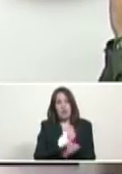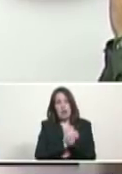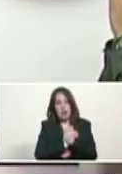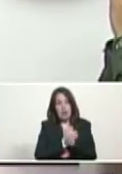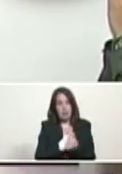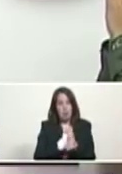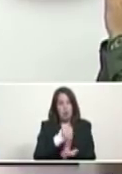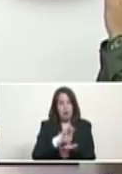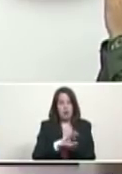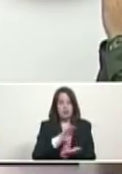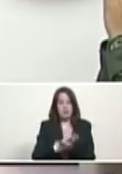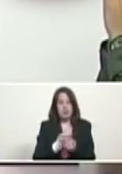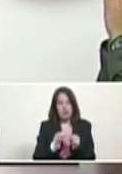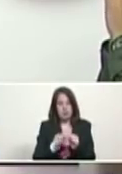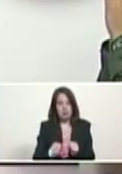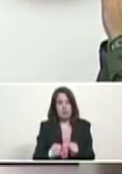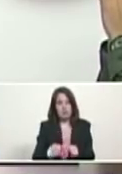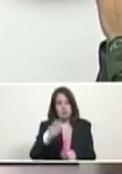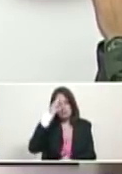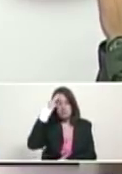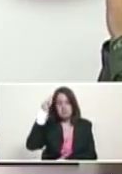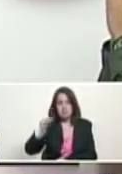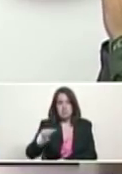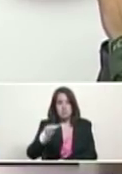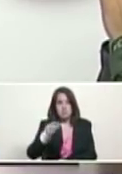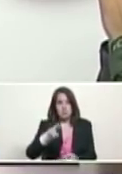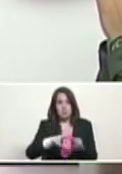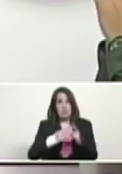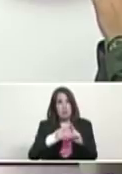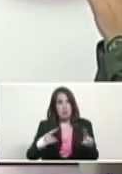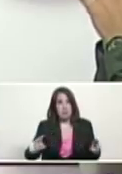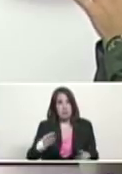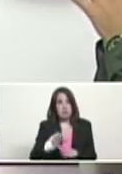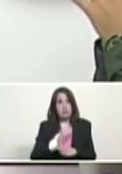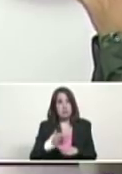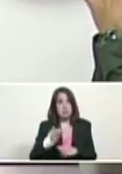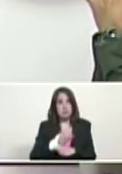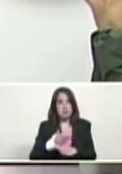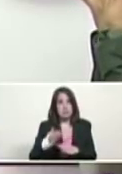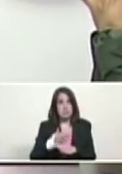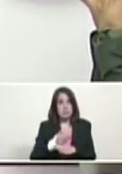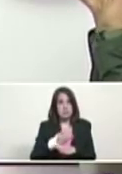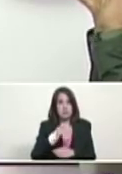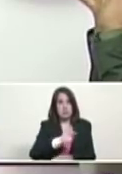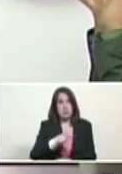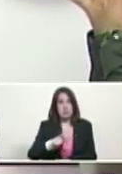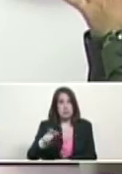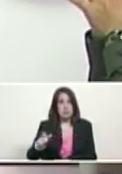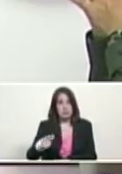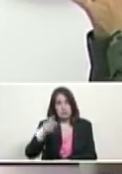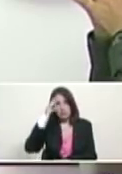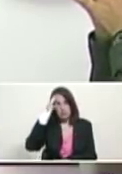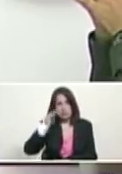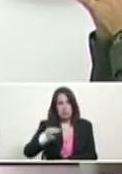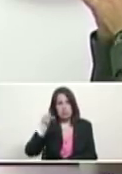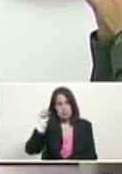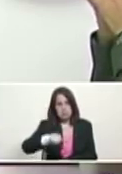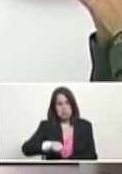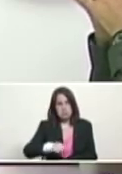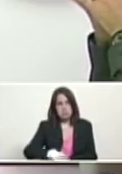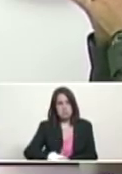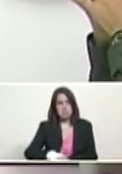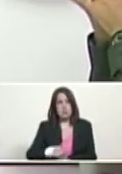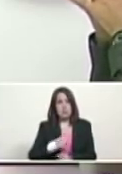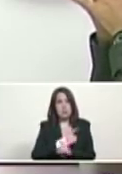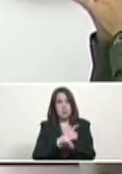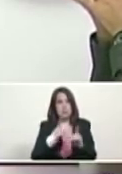la estabilidad. Creo en la paz. Creo en la convivencia de los venezolanos. Yo creo, sí, en la